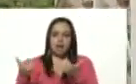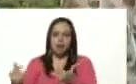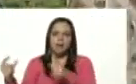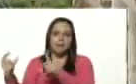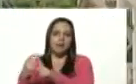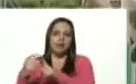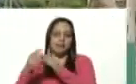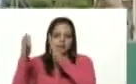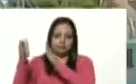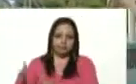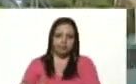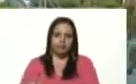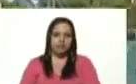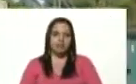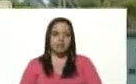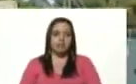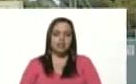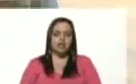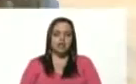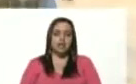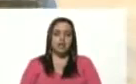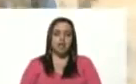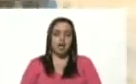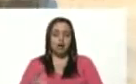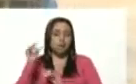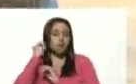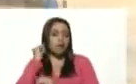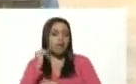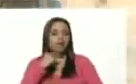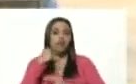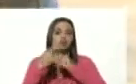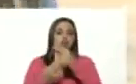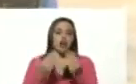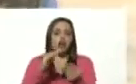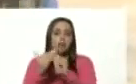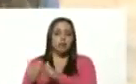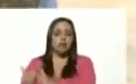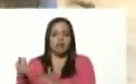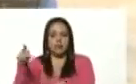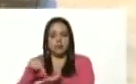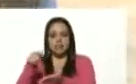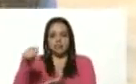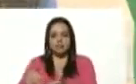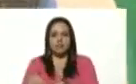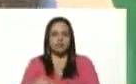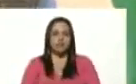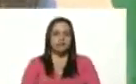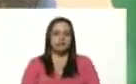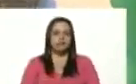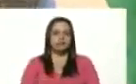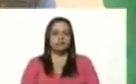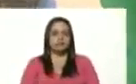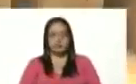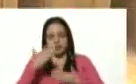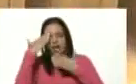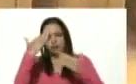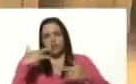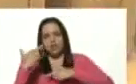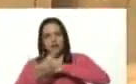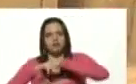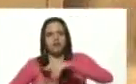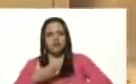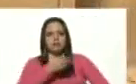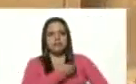palabra, presidente, a nuestra hermana comunera Ana, ejecutiva del Consejo acá en este territorio. Saludos